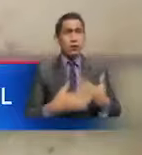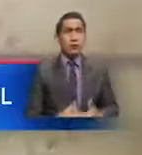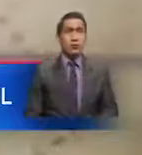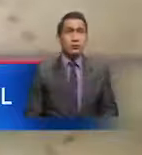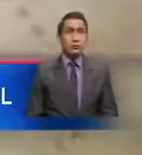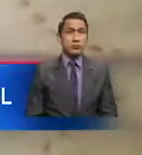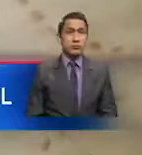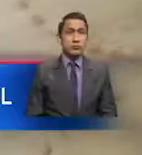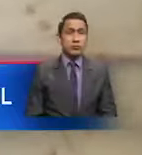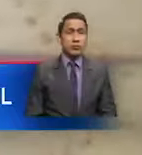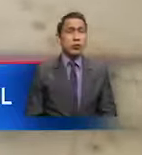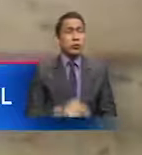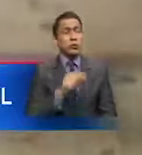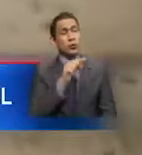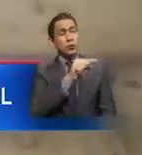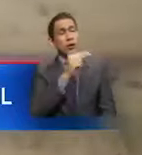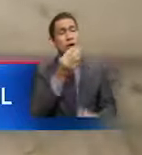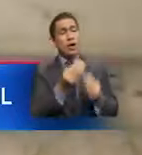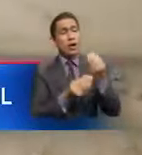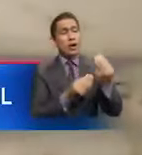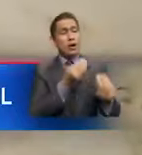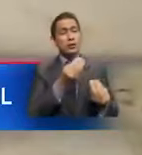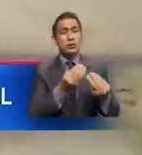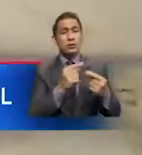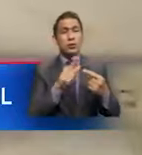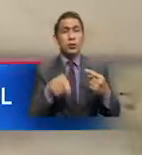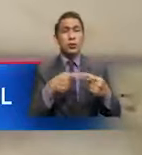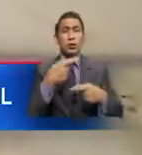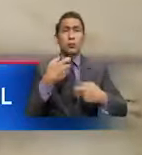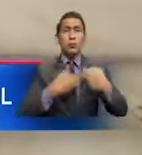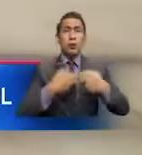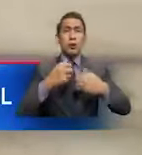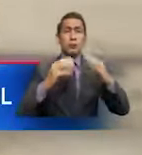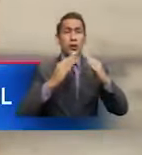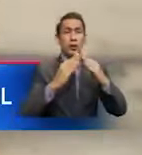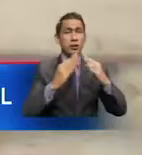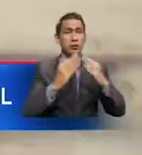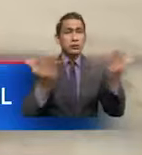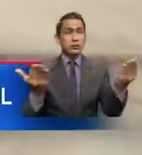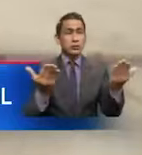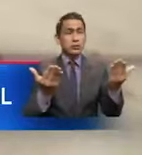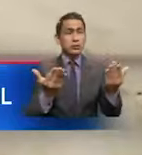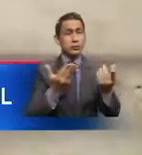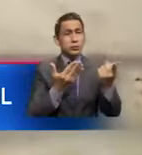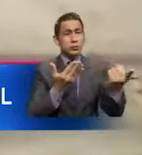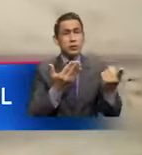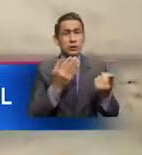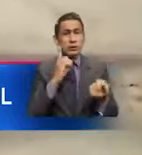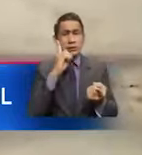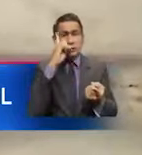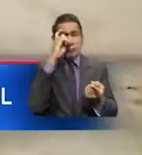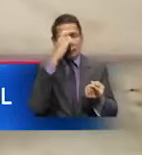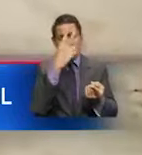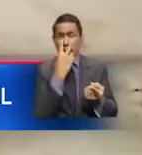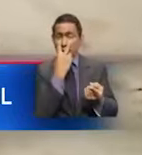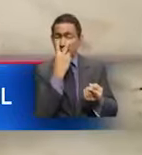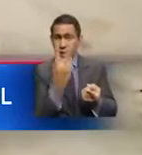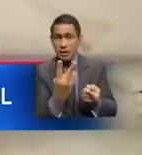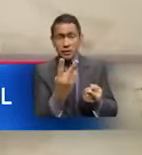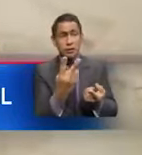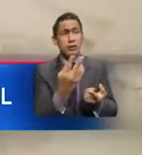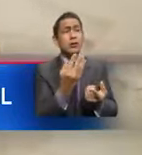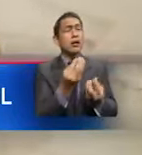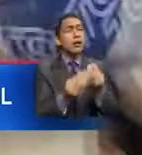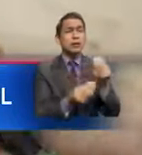qué estaba haciendo usted cuando ocurrió esto y qué fue lo primero que hizo, partiendo de que también tiene usted este problema de la